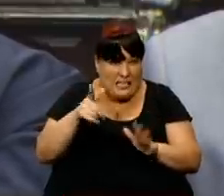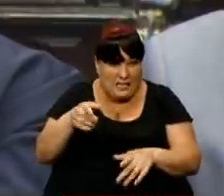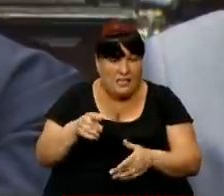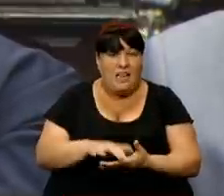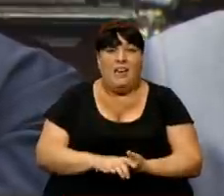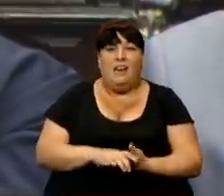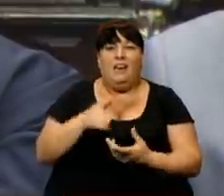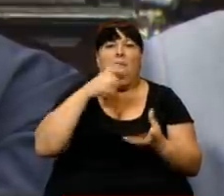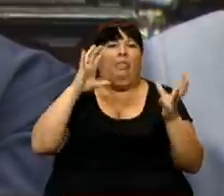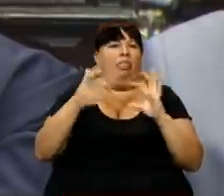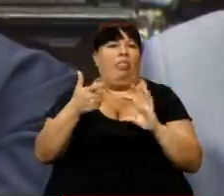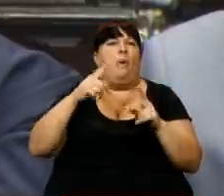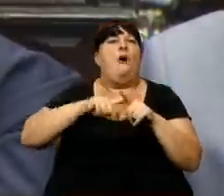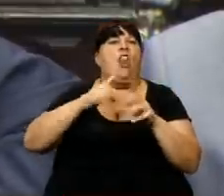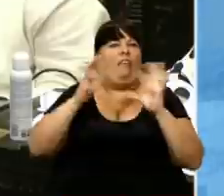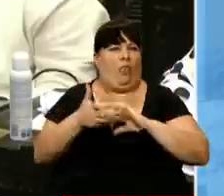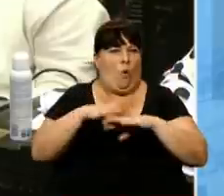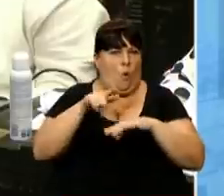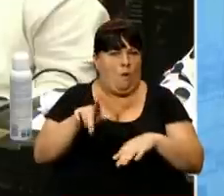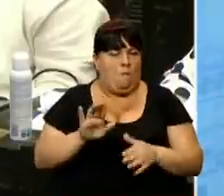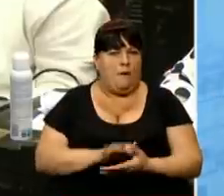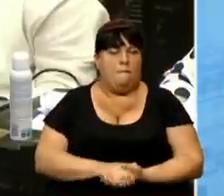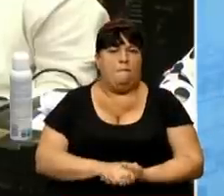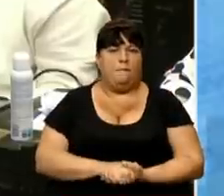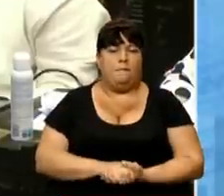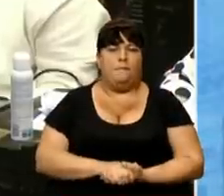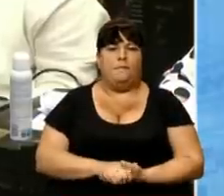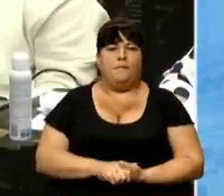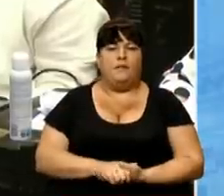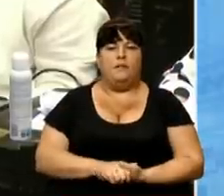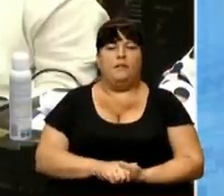el cinismo es la degradación de la política.